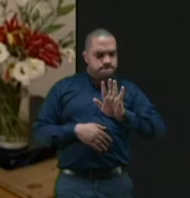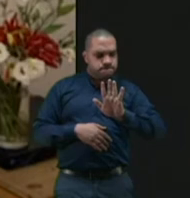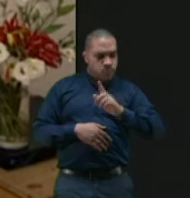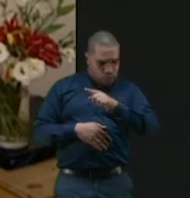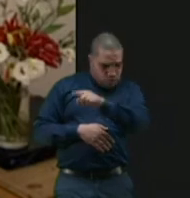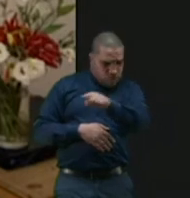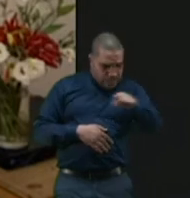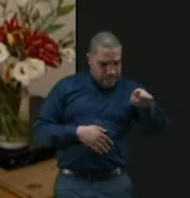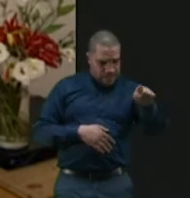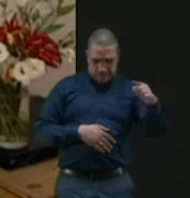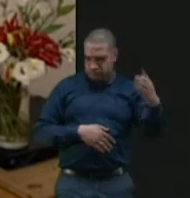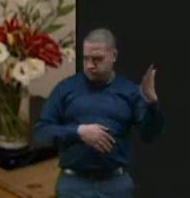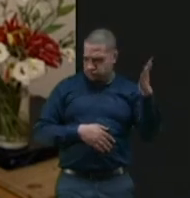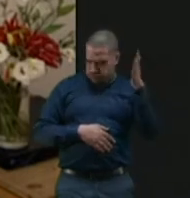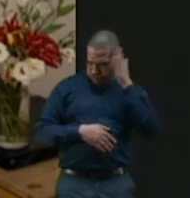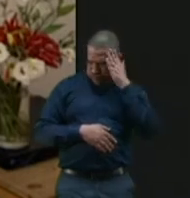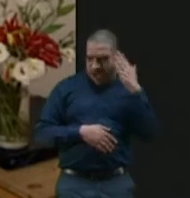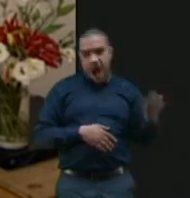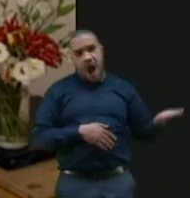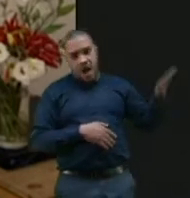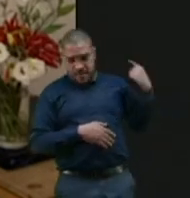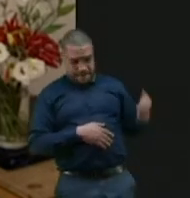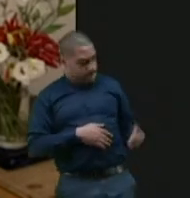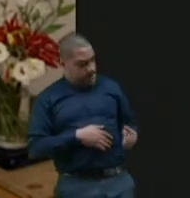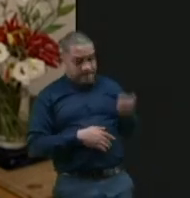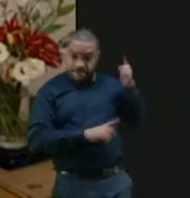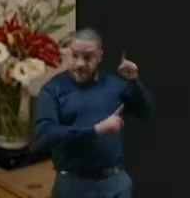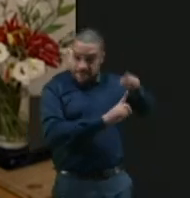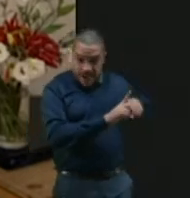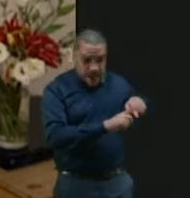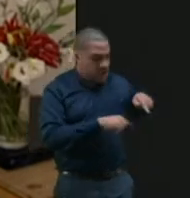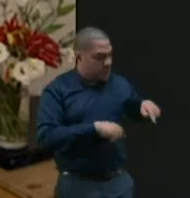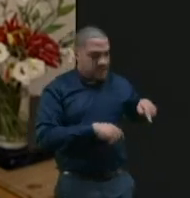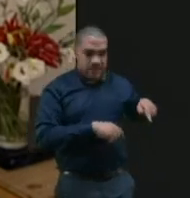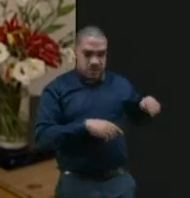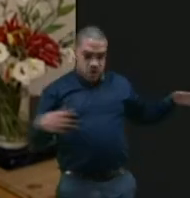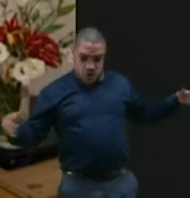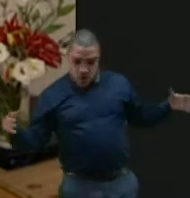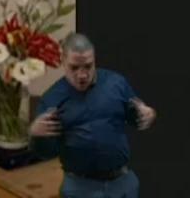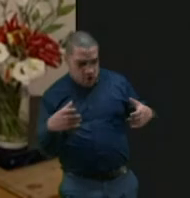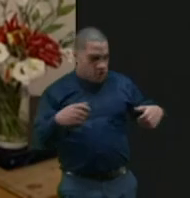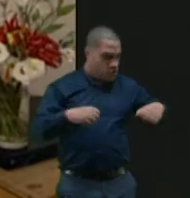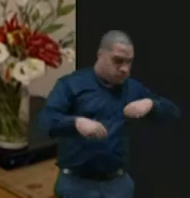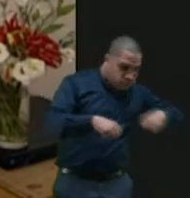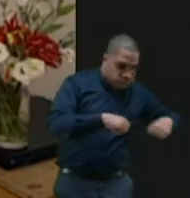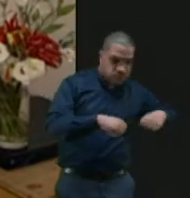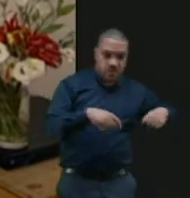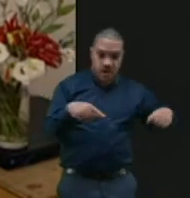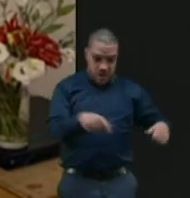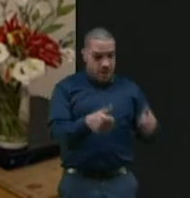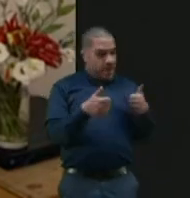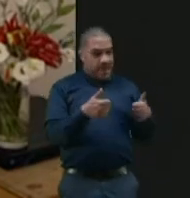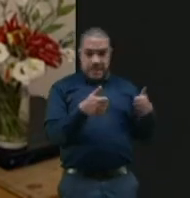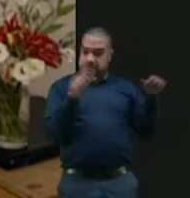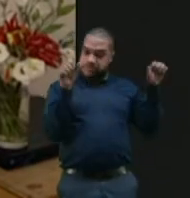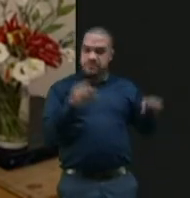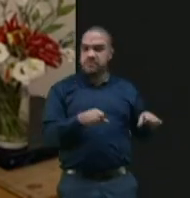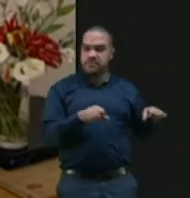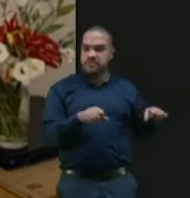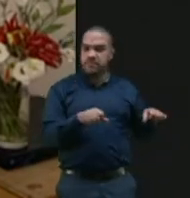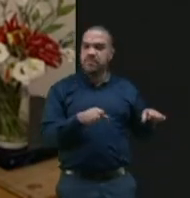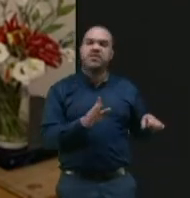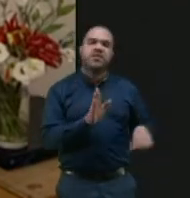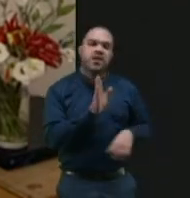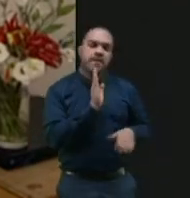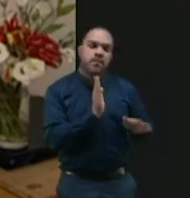sabían eso dentro del primer mes, que el equipo no estaba bien, el problema no fue el equipo. El problema fue que el director ejecutivo